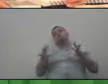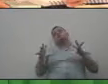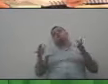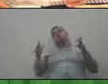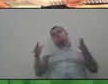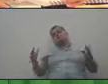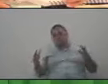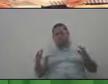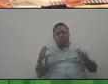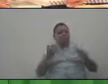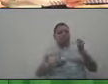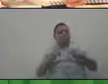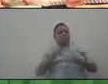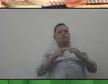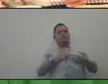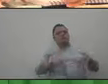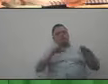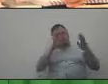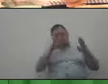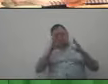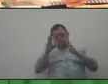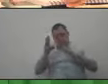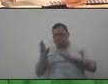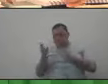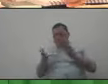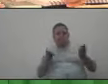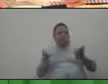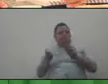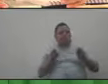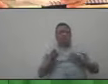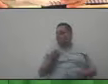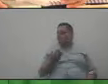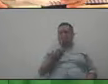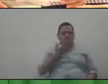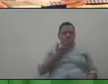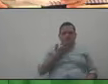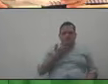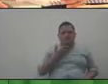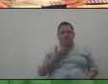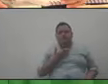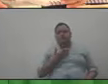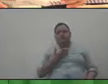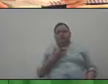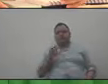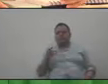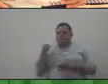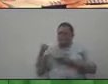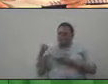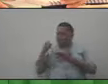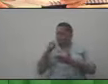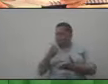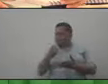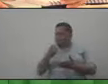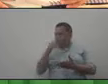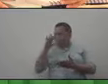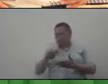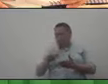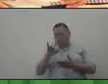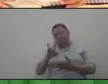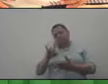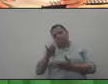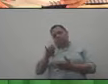la prestación de este servicio pues no es suficiente con el valor que se asigna de la